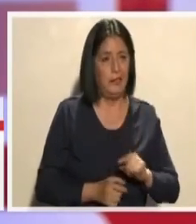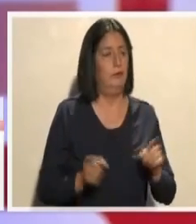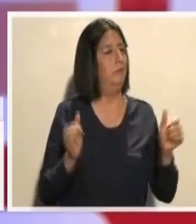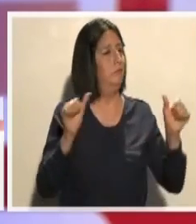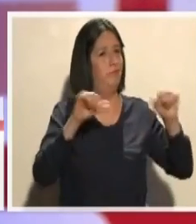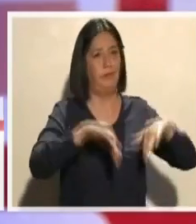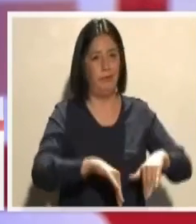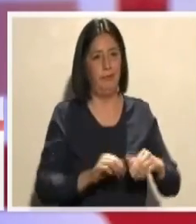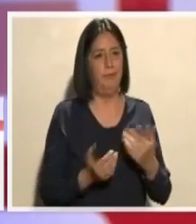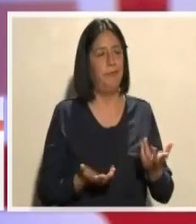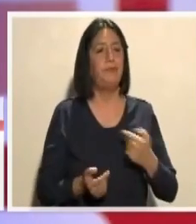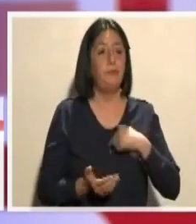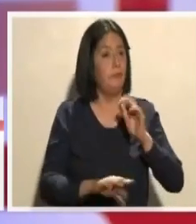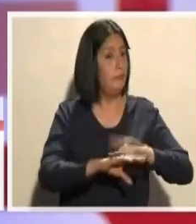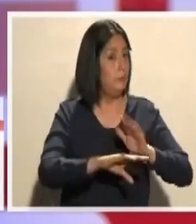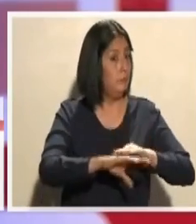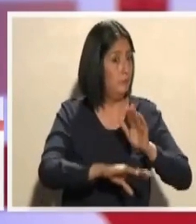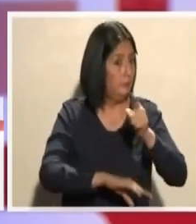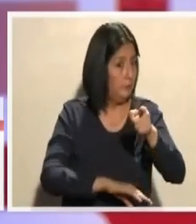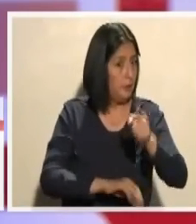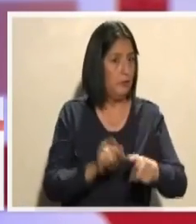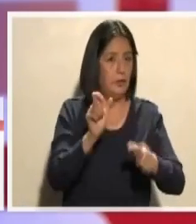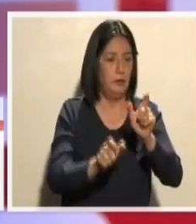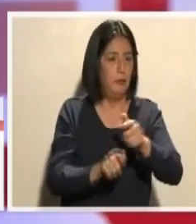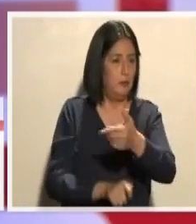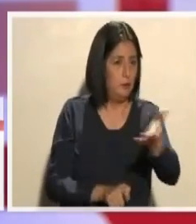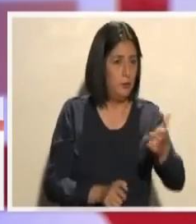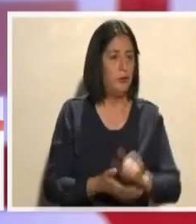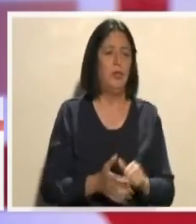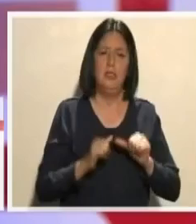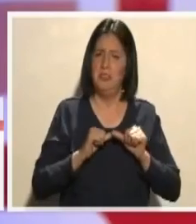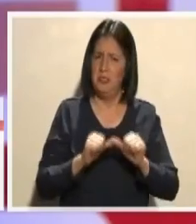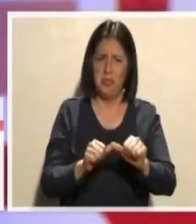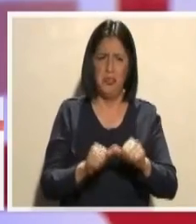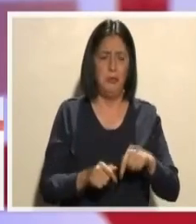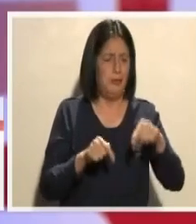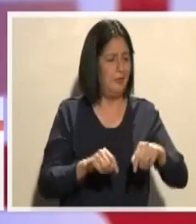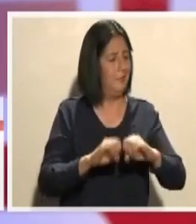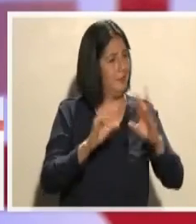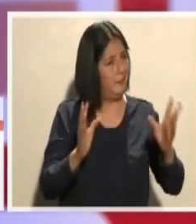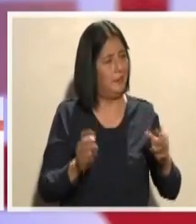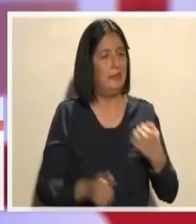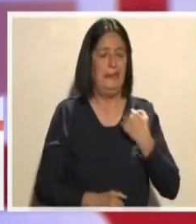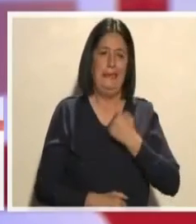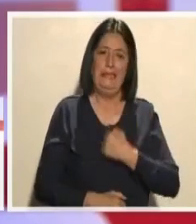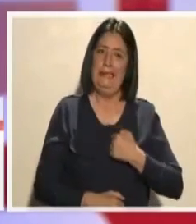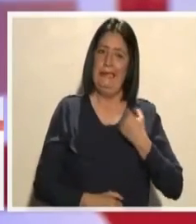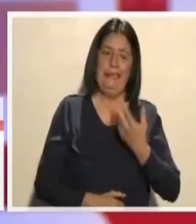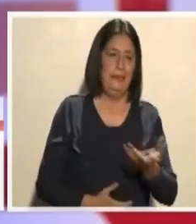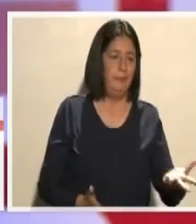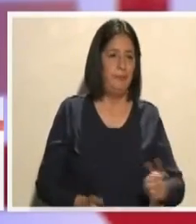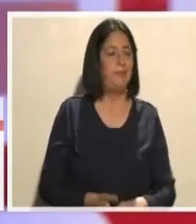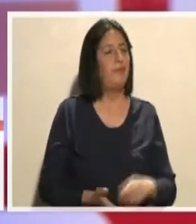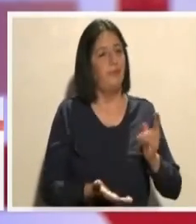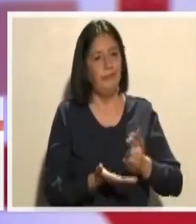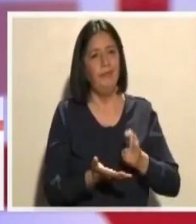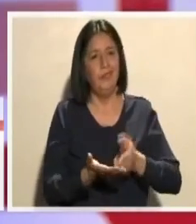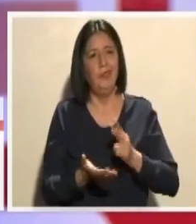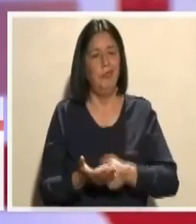Yo advierto a la opinión pública que seguiremos en estos días, lamentablemente, viviendo este tipo de guerra